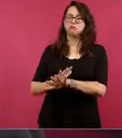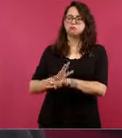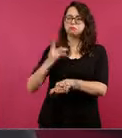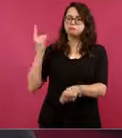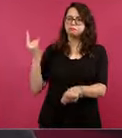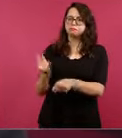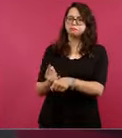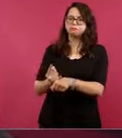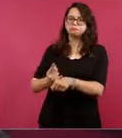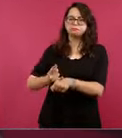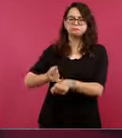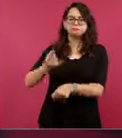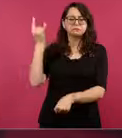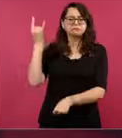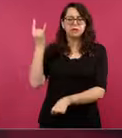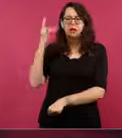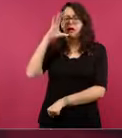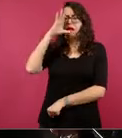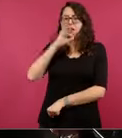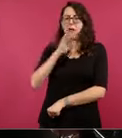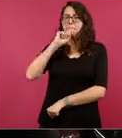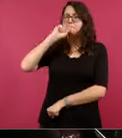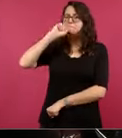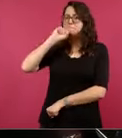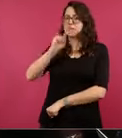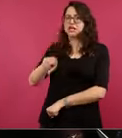y fue más de lo mismo.